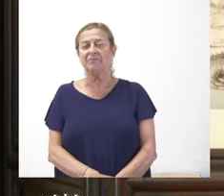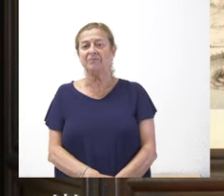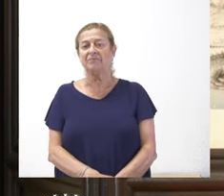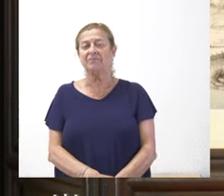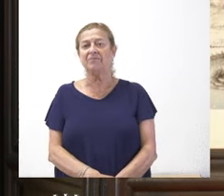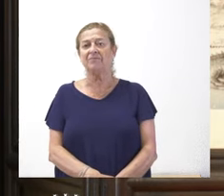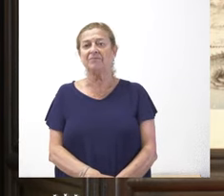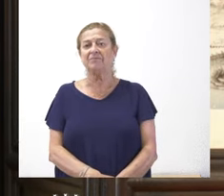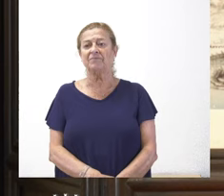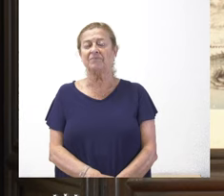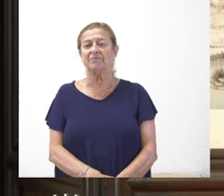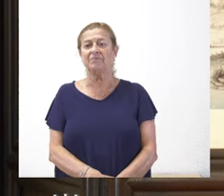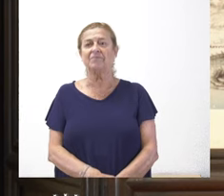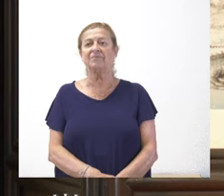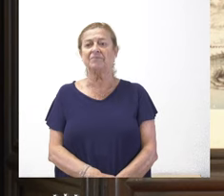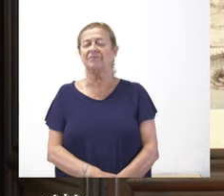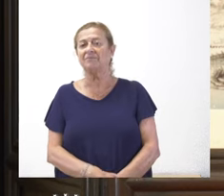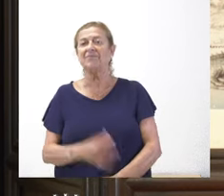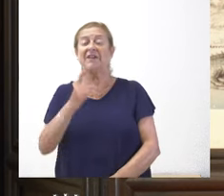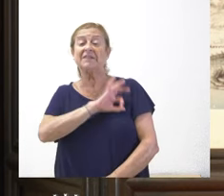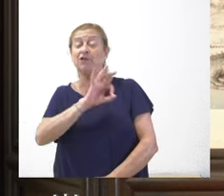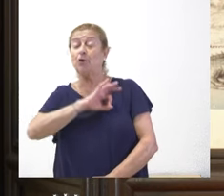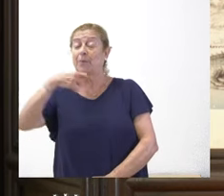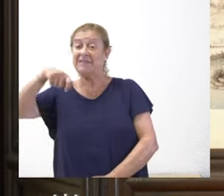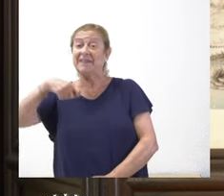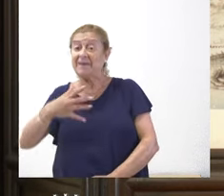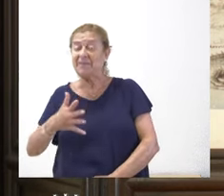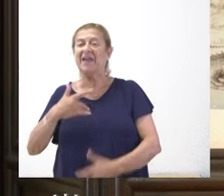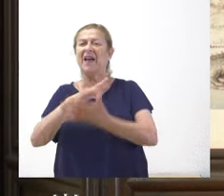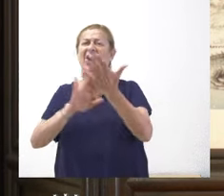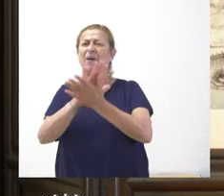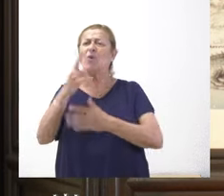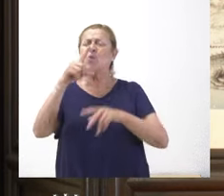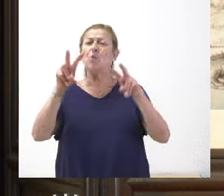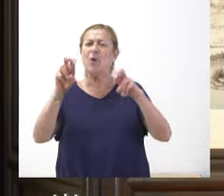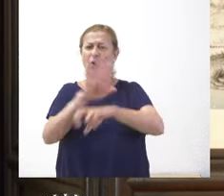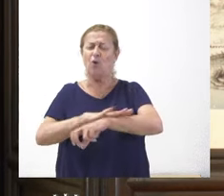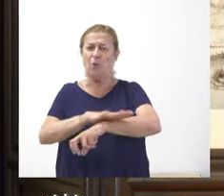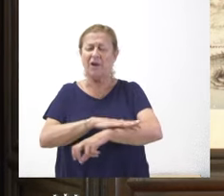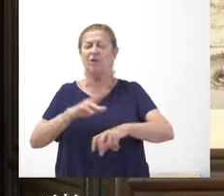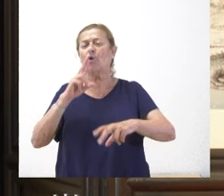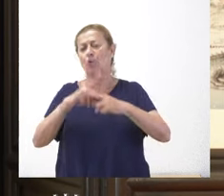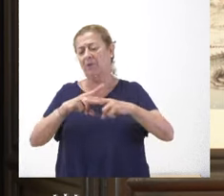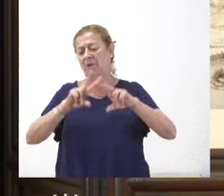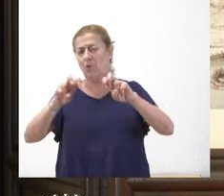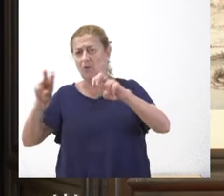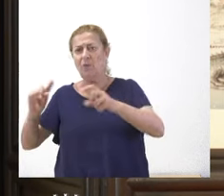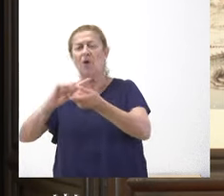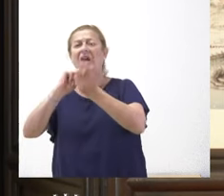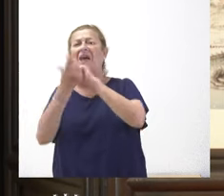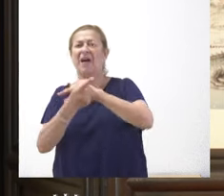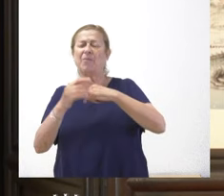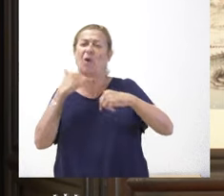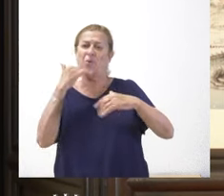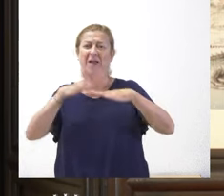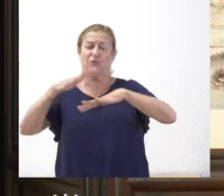fechas Hola Buenos días señor presidente hablado de un nuevo gobierno nuevos nombres algún cambio en las estructuras y en